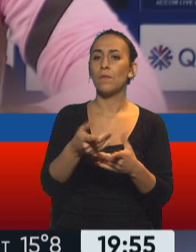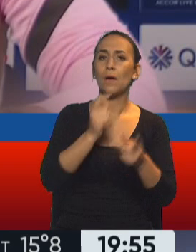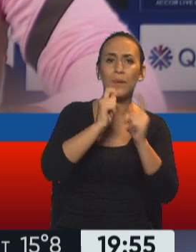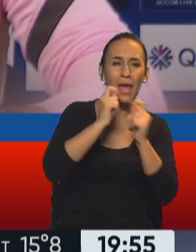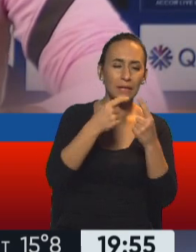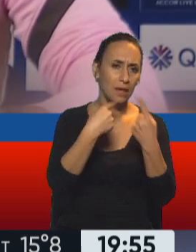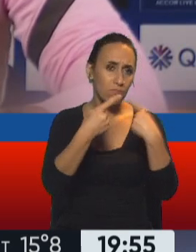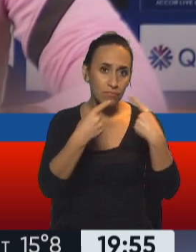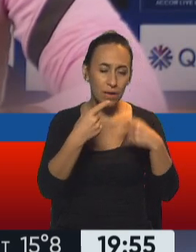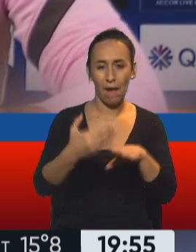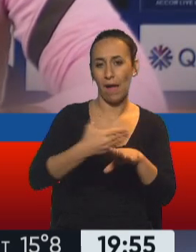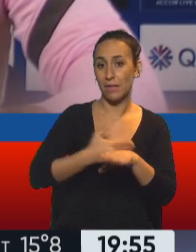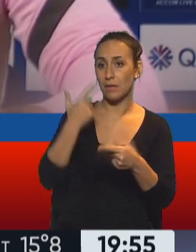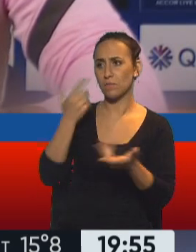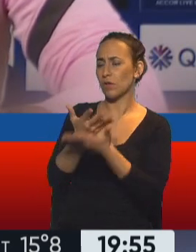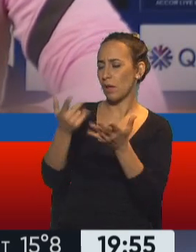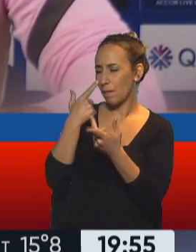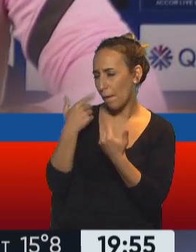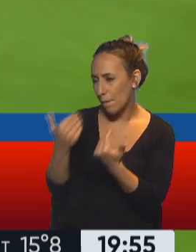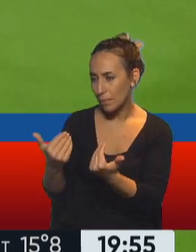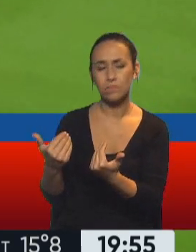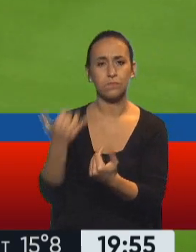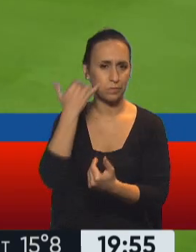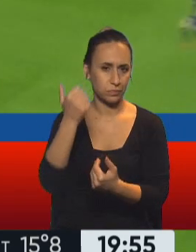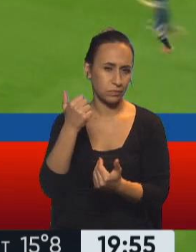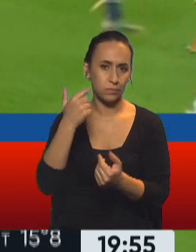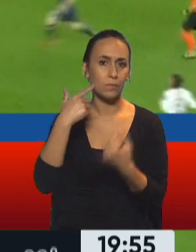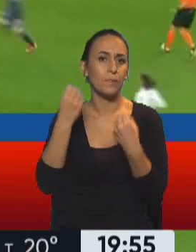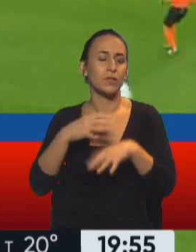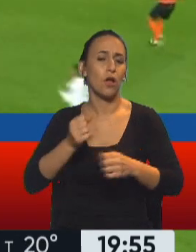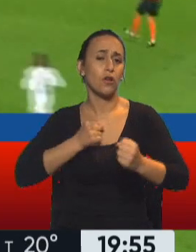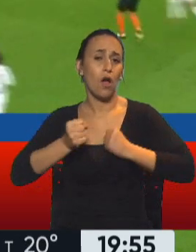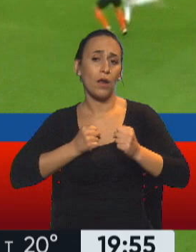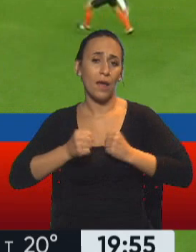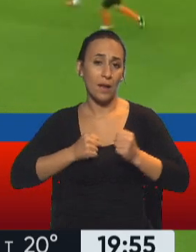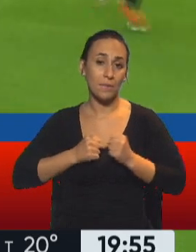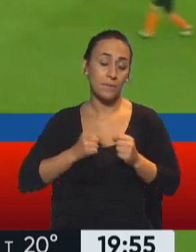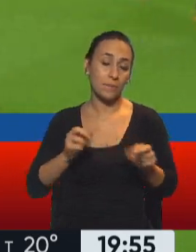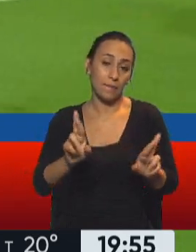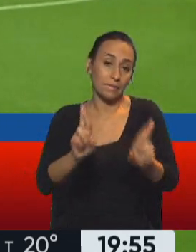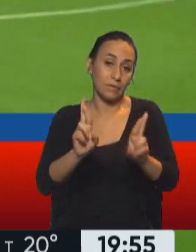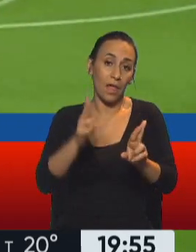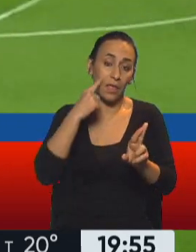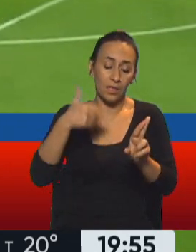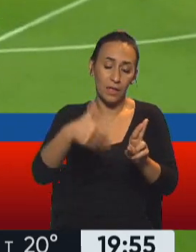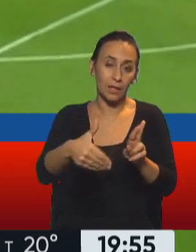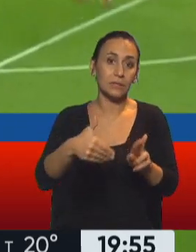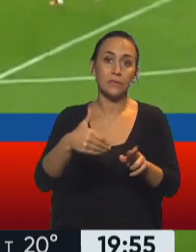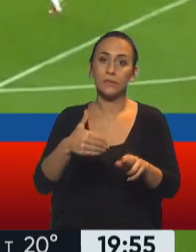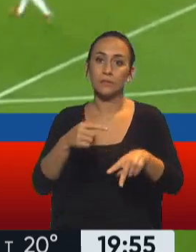prensa. Bueno, esperando que en los próximos días la evolución sea la que esperamos y